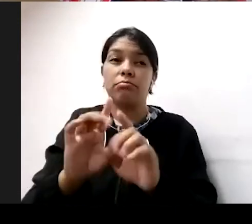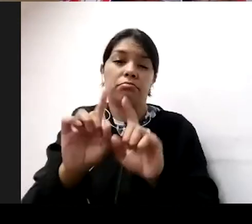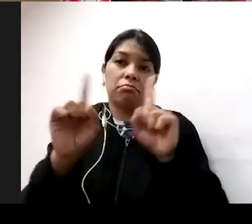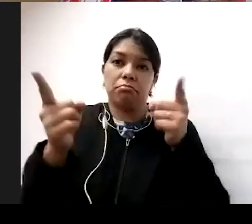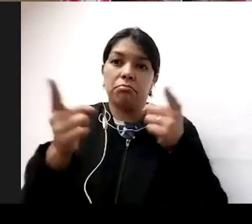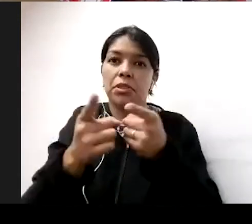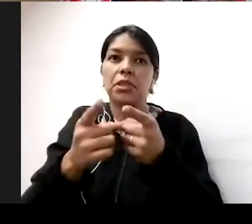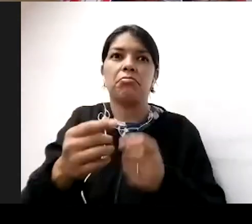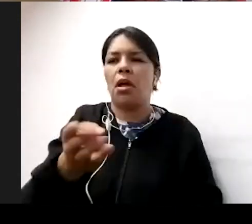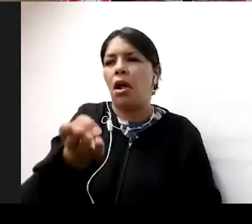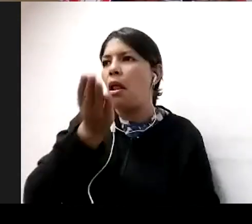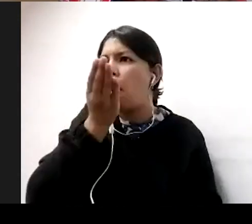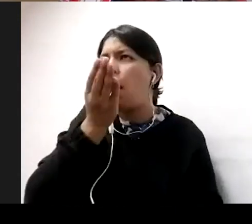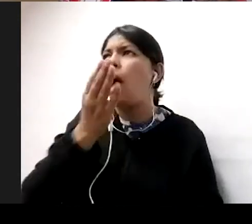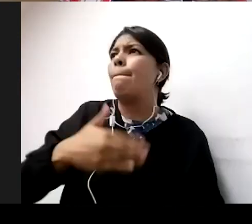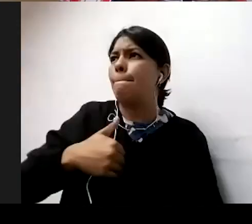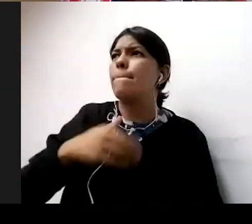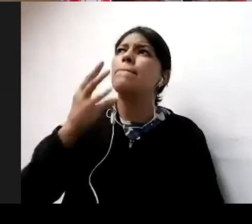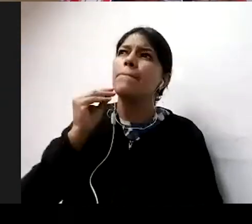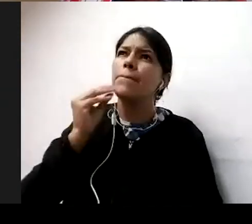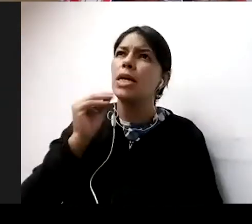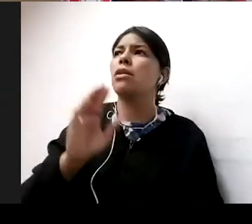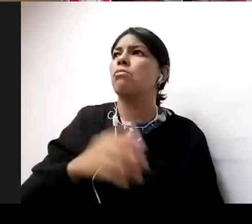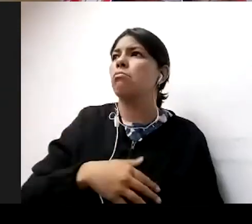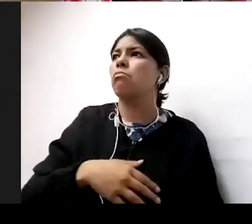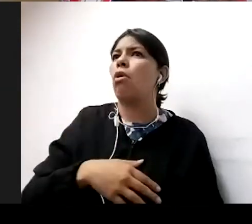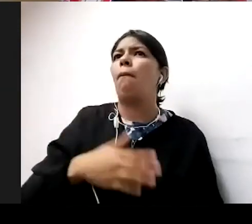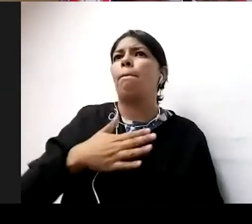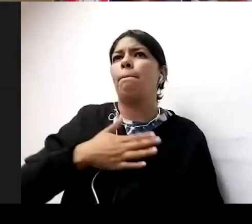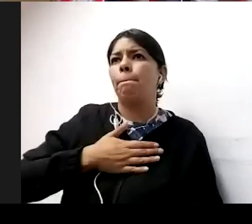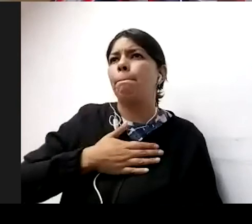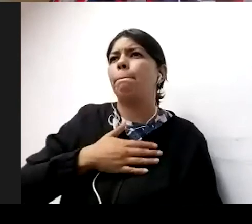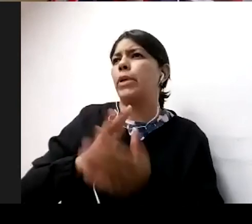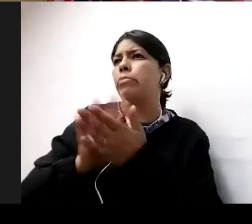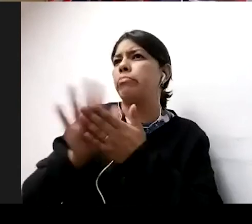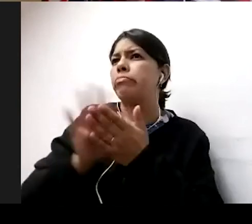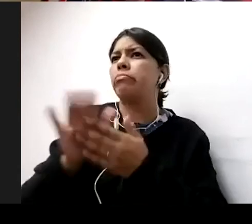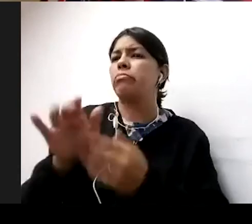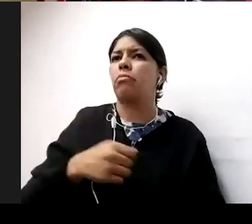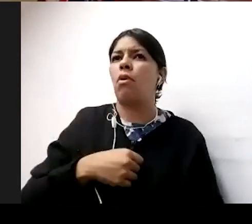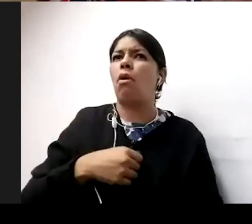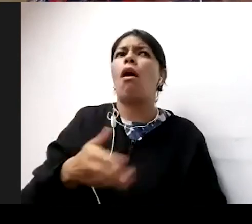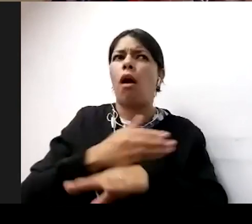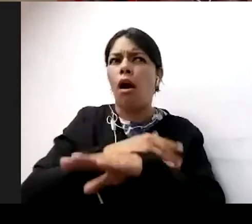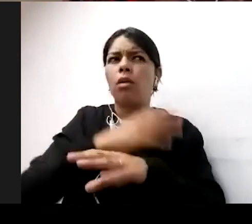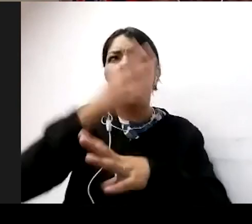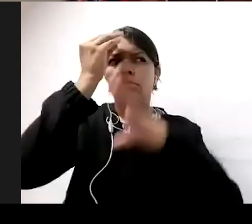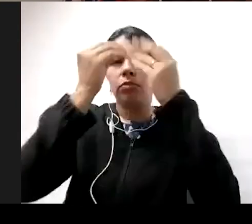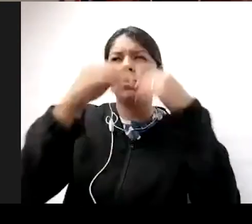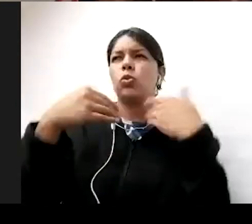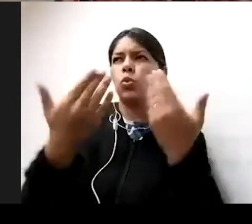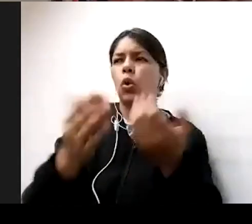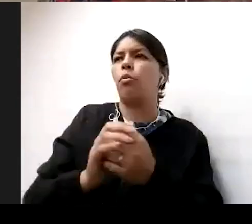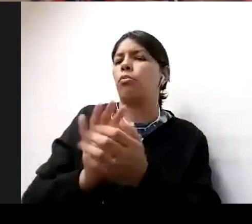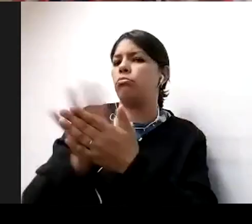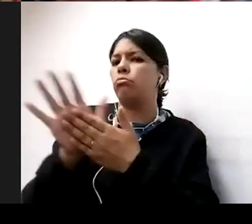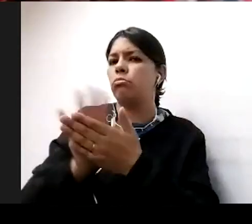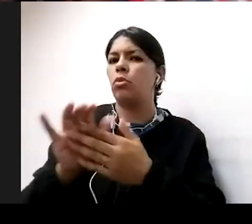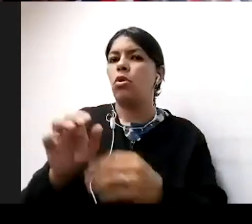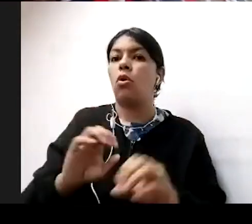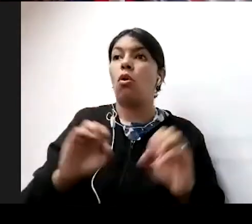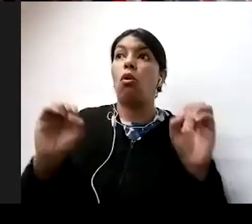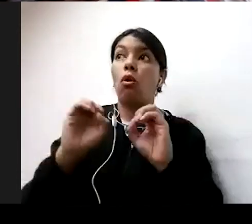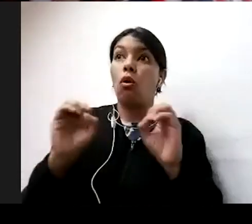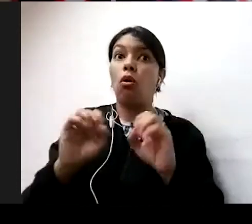mensaje de voz o un pequeño video donde nos puedan explicar y expresar qué han conocido de estos o si desafortunadamente han vivido